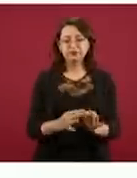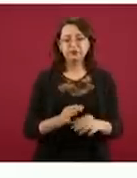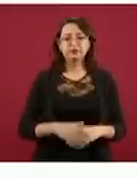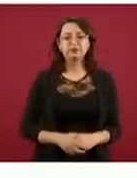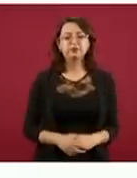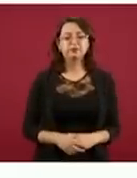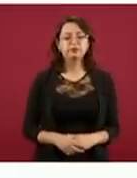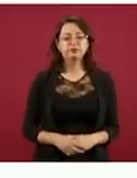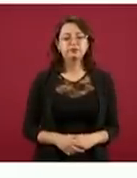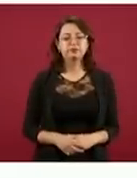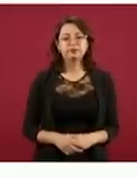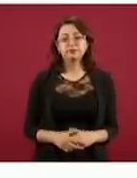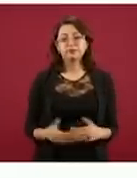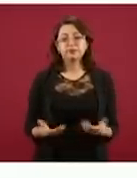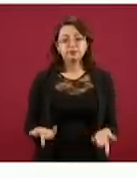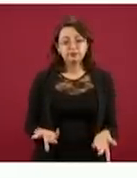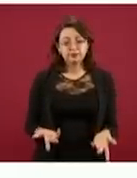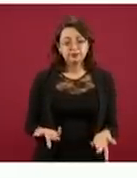Entonces,